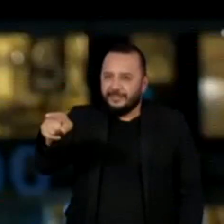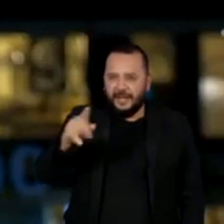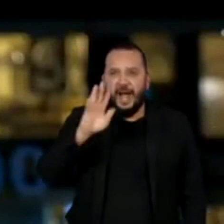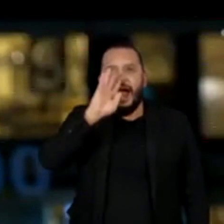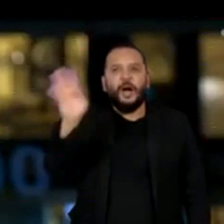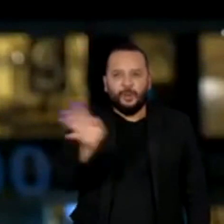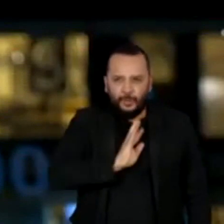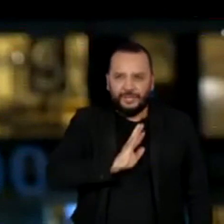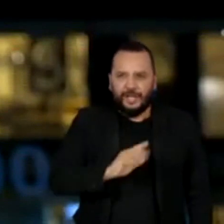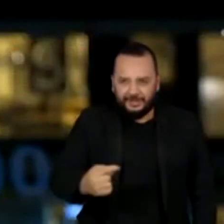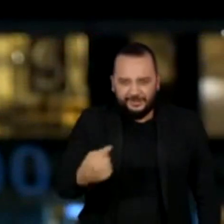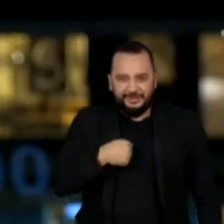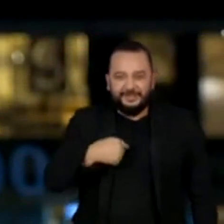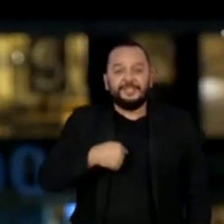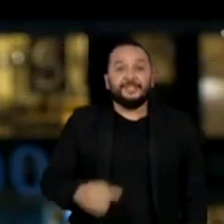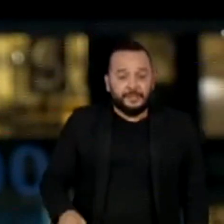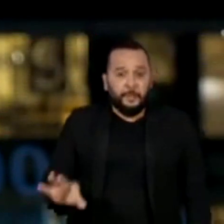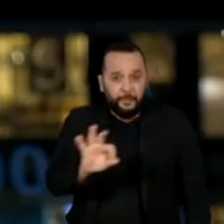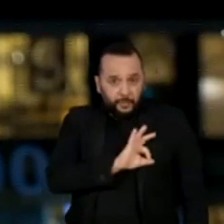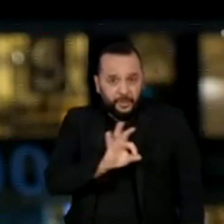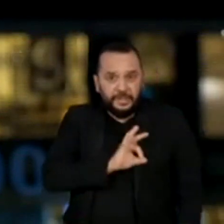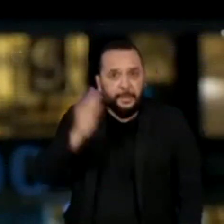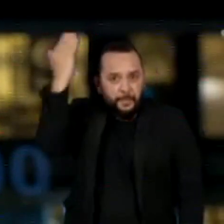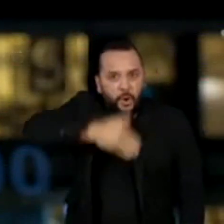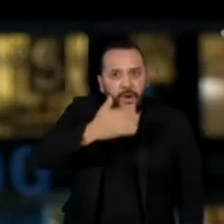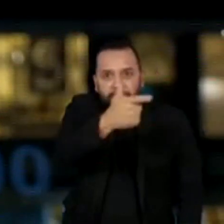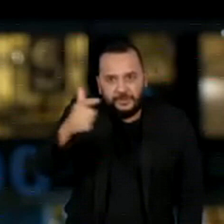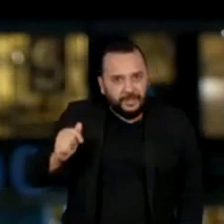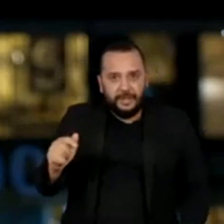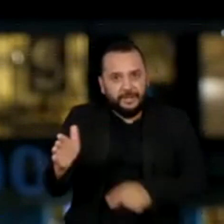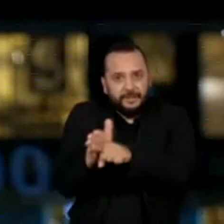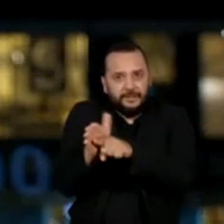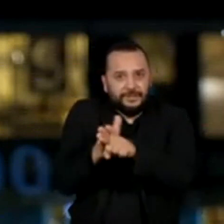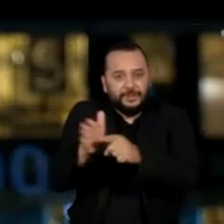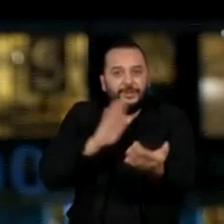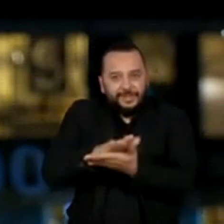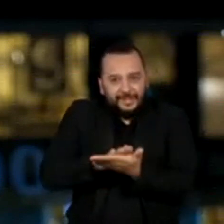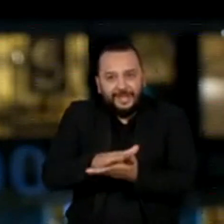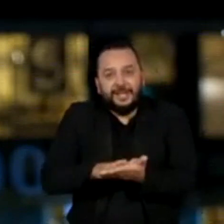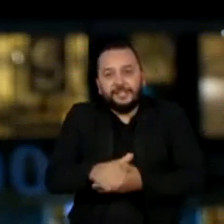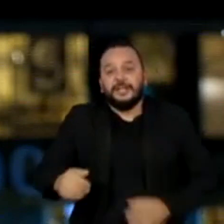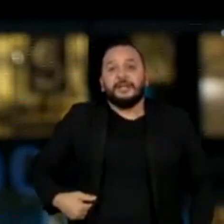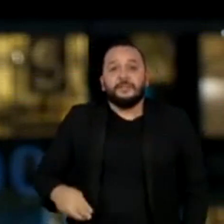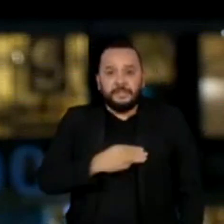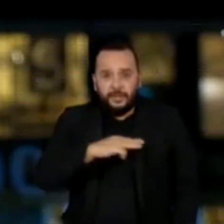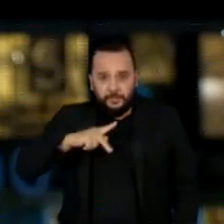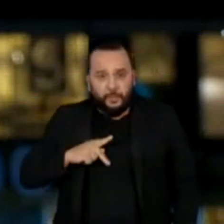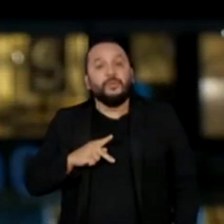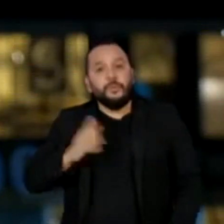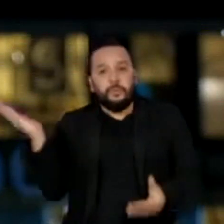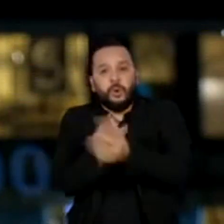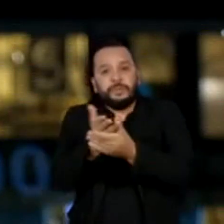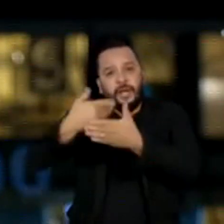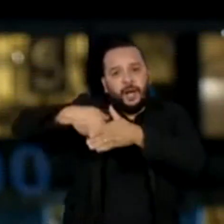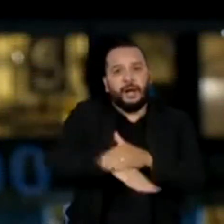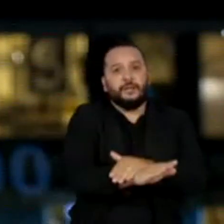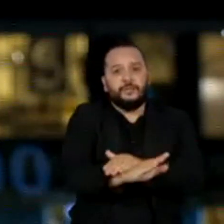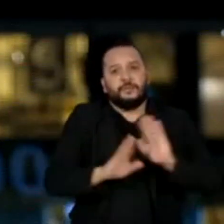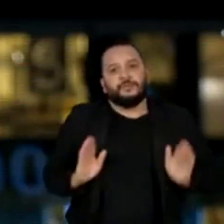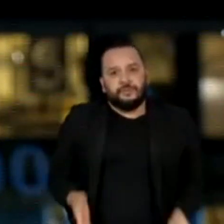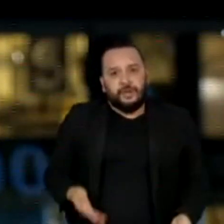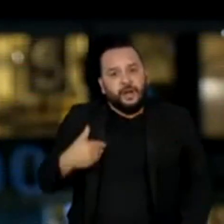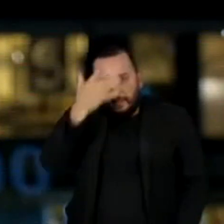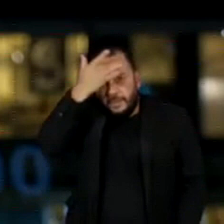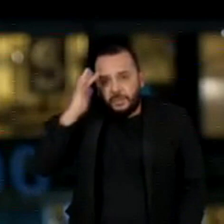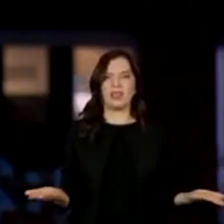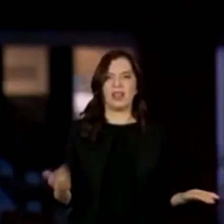mes que es uno de los más famosos conductores de televisión de Brasil le dijo que esta acusación fue archivada por el Ministerio Público porque no